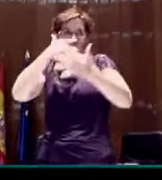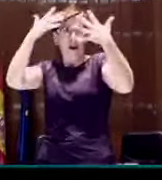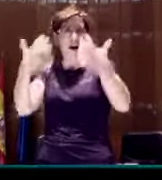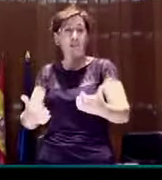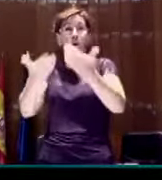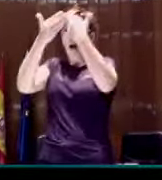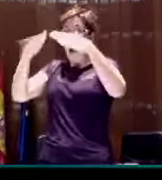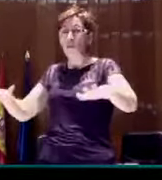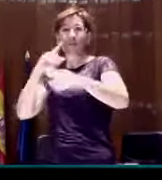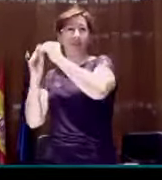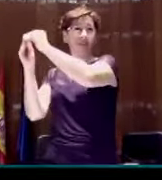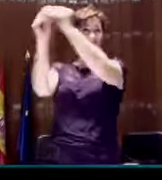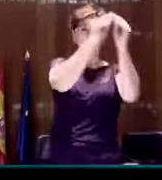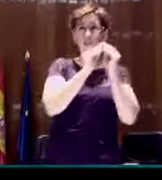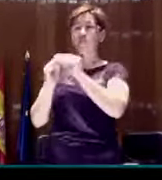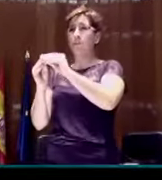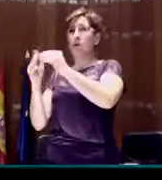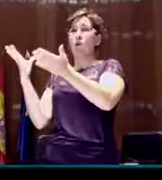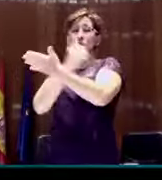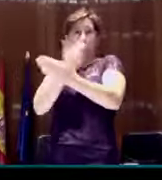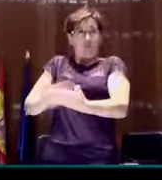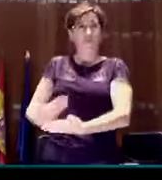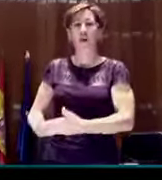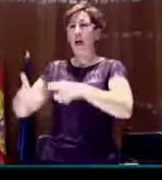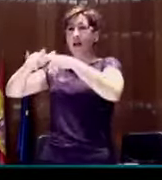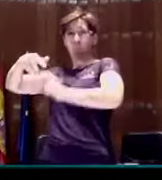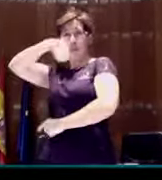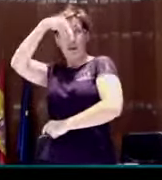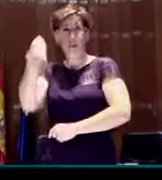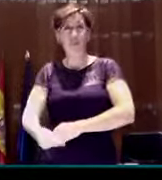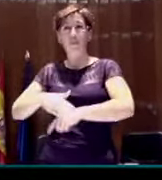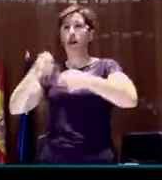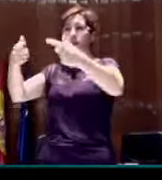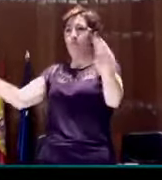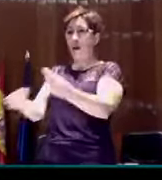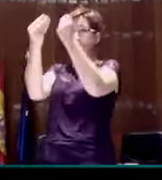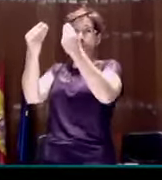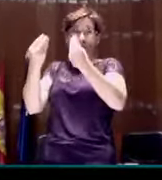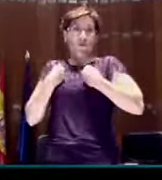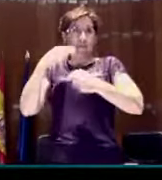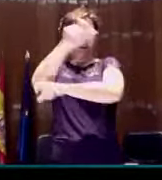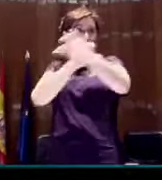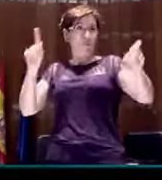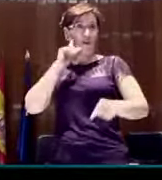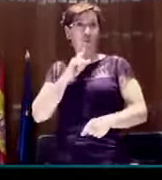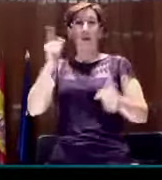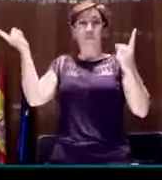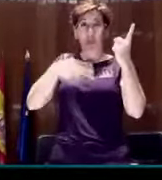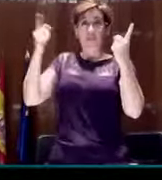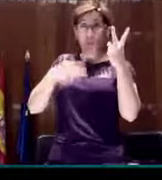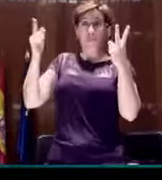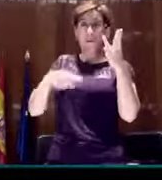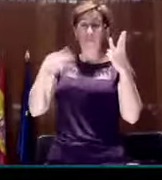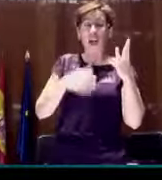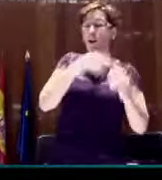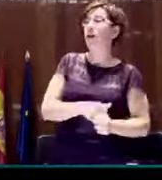así, teniendo una herramienta tan buena para hacer que mejorara la vida de las personas sordas, pues la realidad